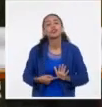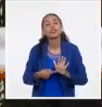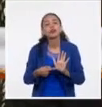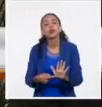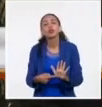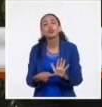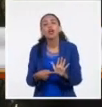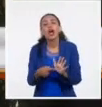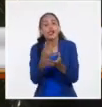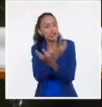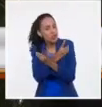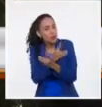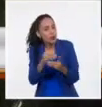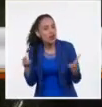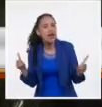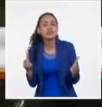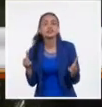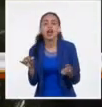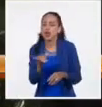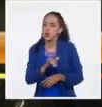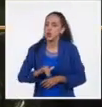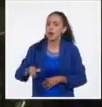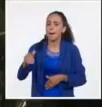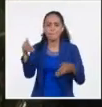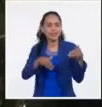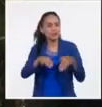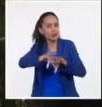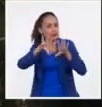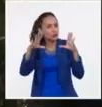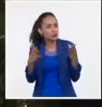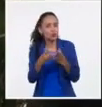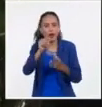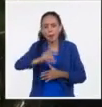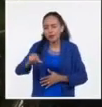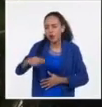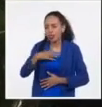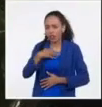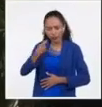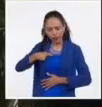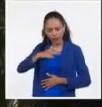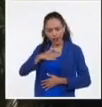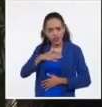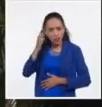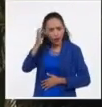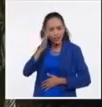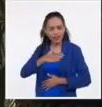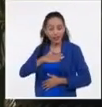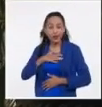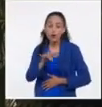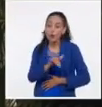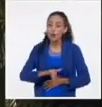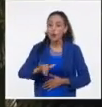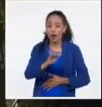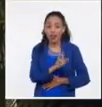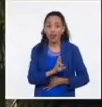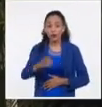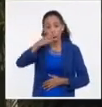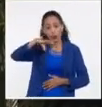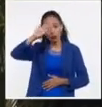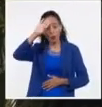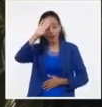cuán democrática y cuán participativa es la revolución cubana, la sociedad